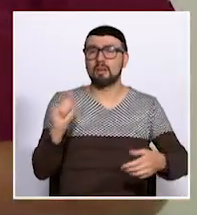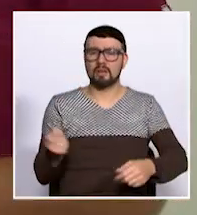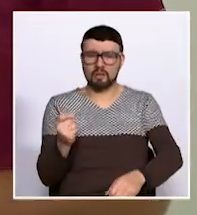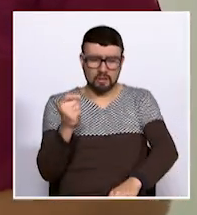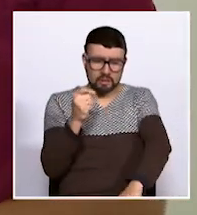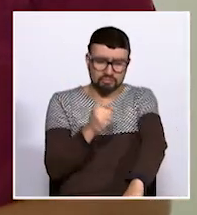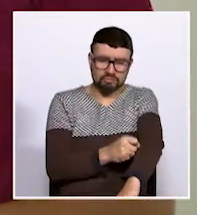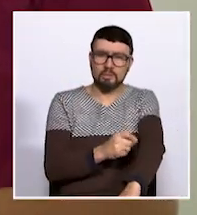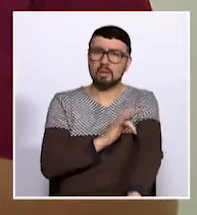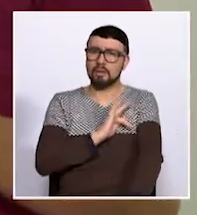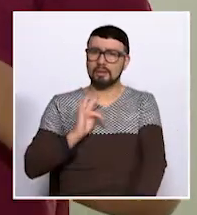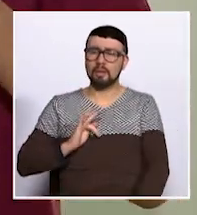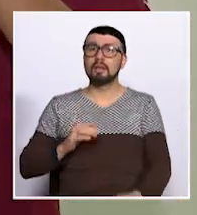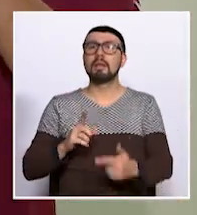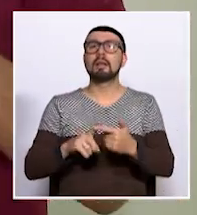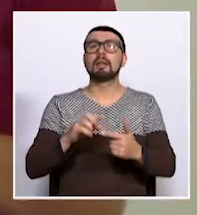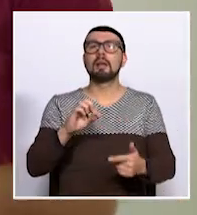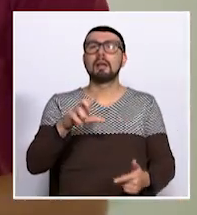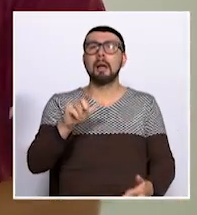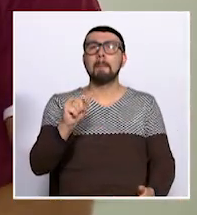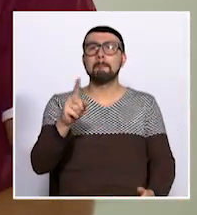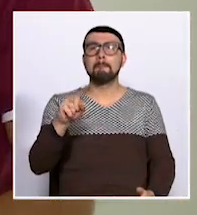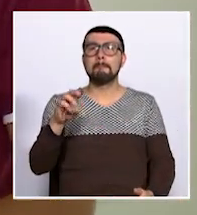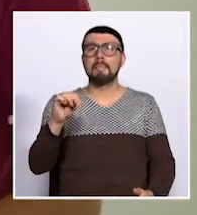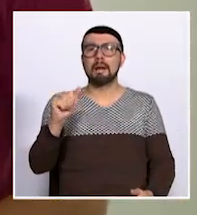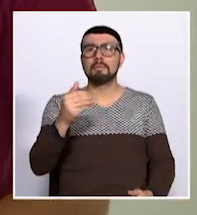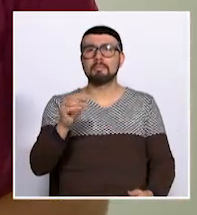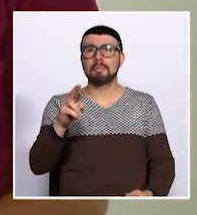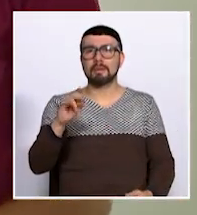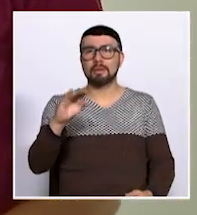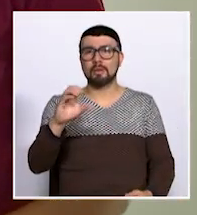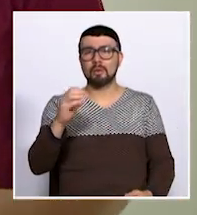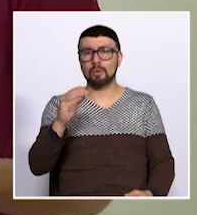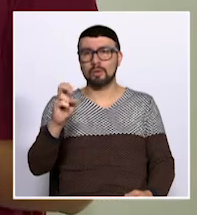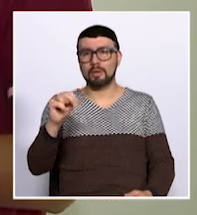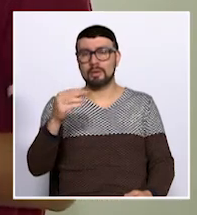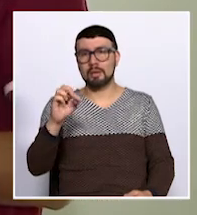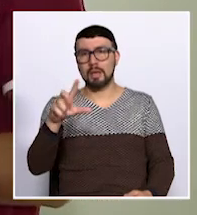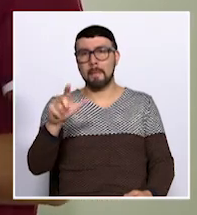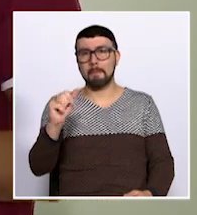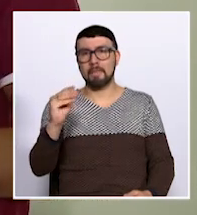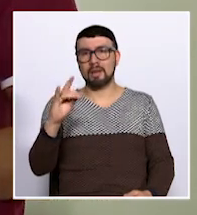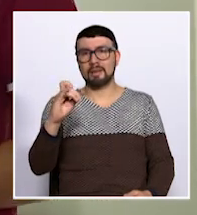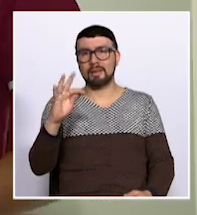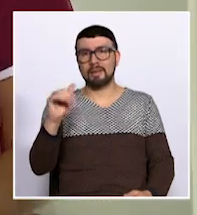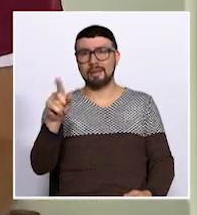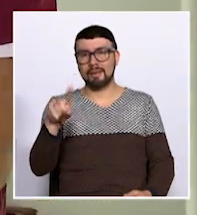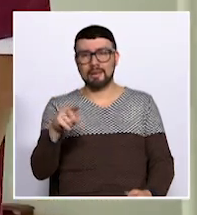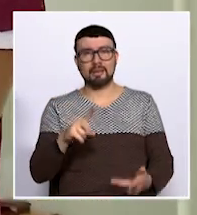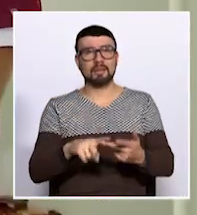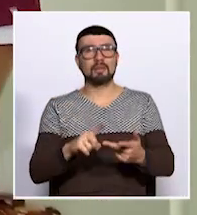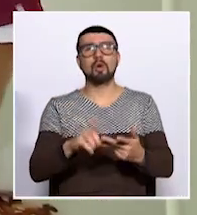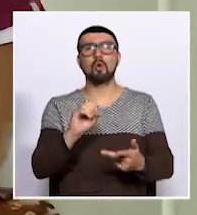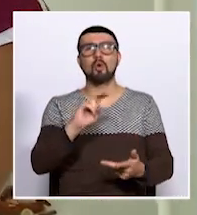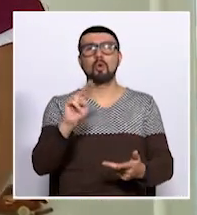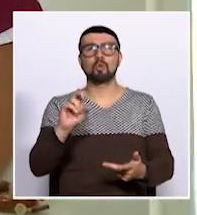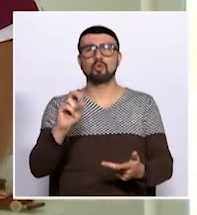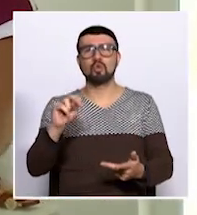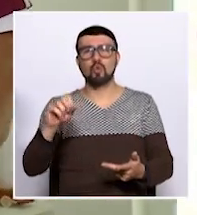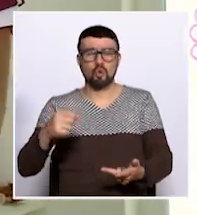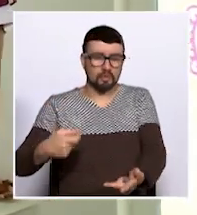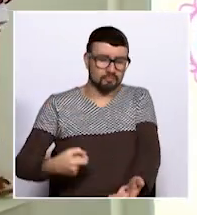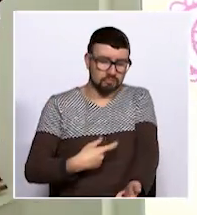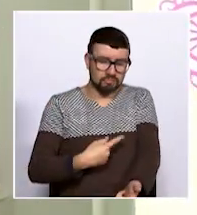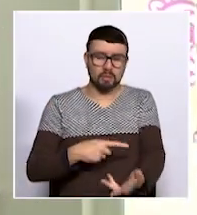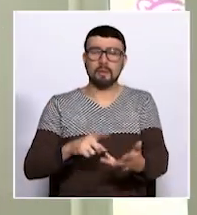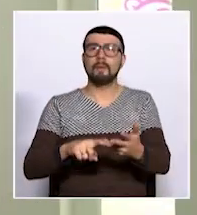se aplica el plasma rico en plaquetas, cómo se aplica el ozono intraarticular, el uso de la homeopatía, de sueroterapia